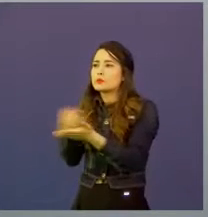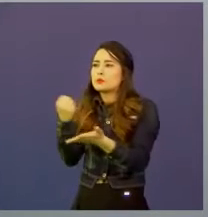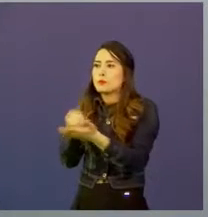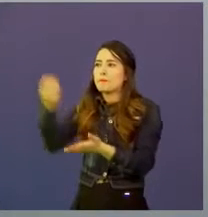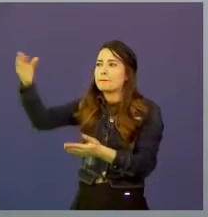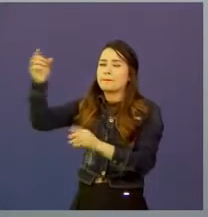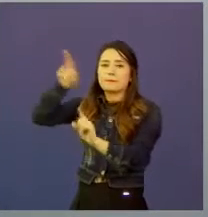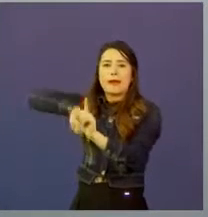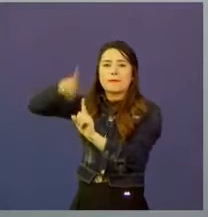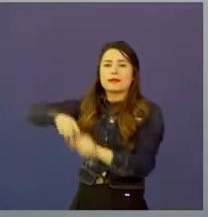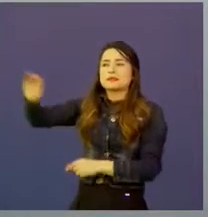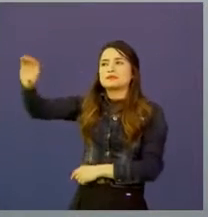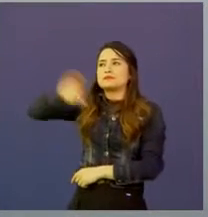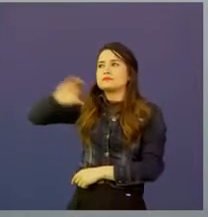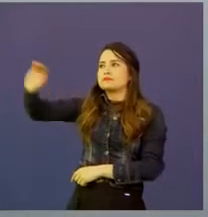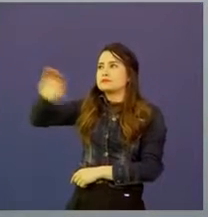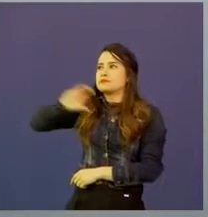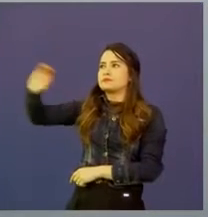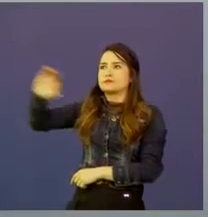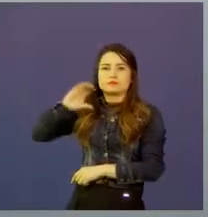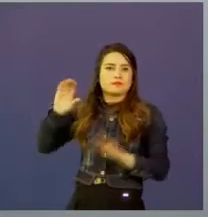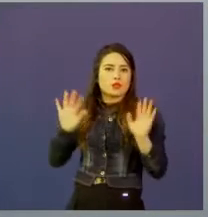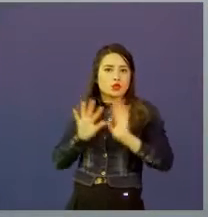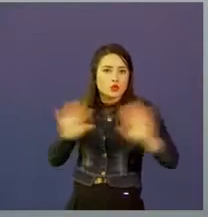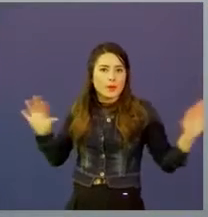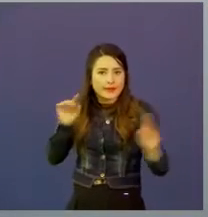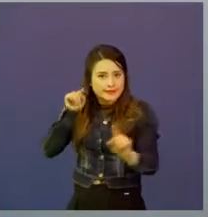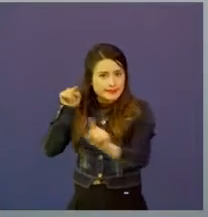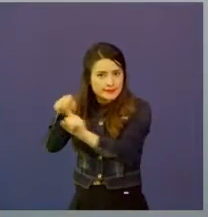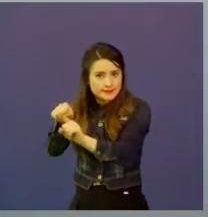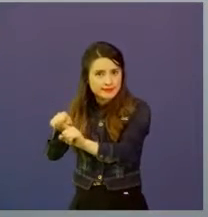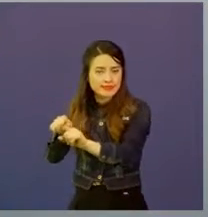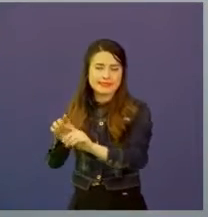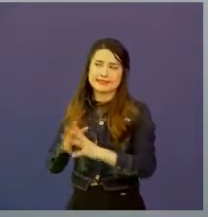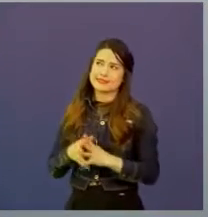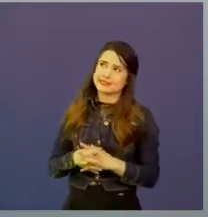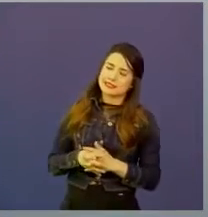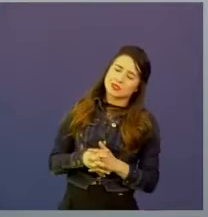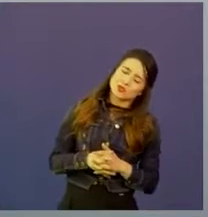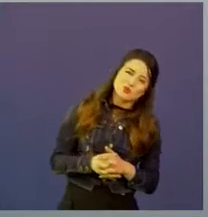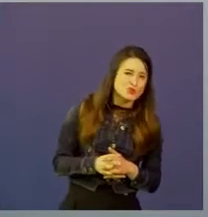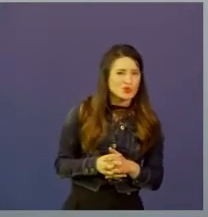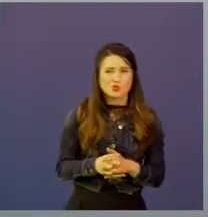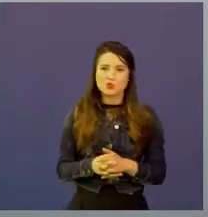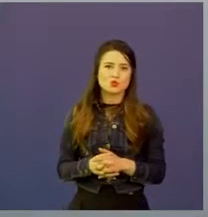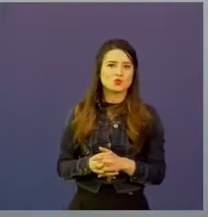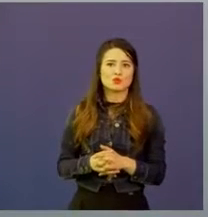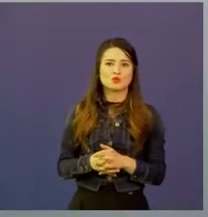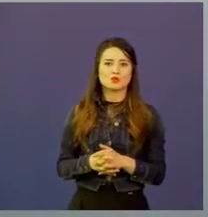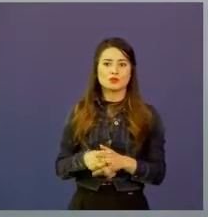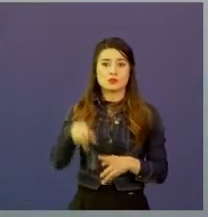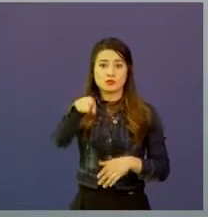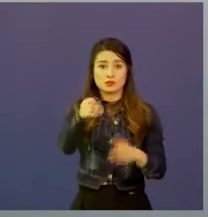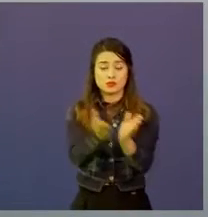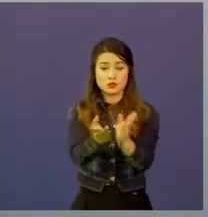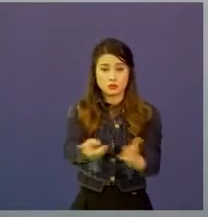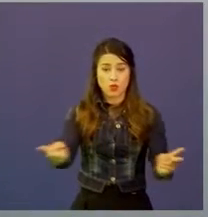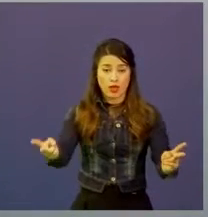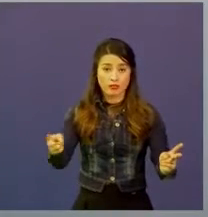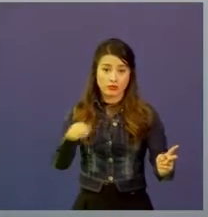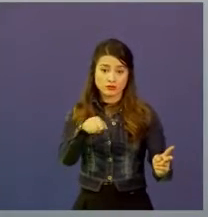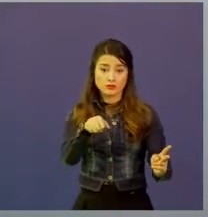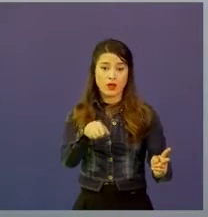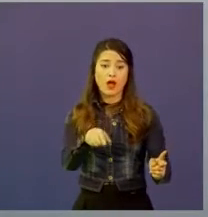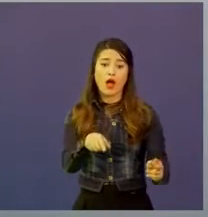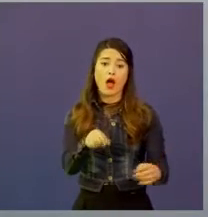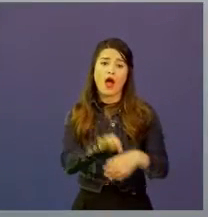podría colocar entre comillas negocio y podría decir que este es el único negocio, si lo vemos de alguna manera, donde el cliente no tiene la razón. Es decir, los estudiantes,